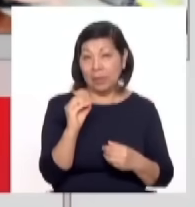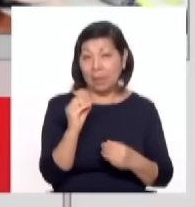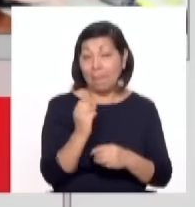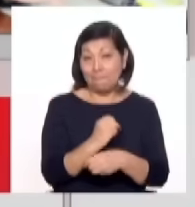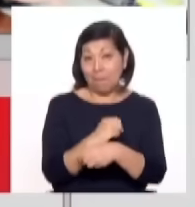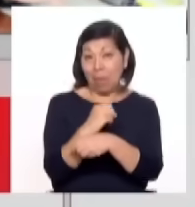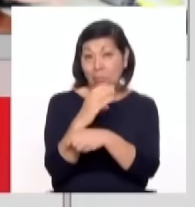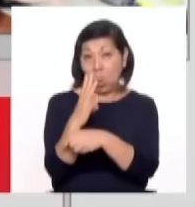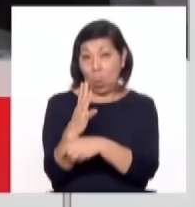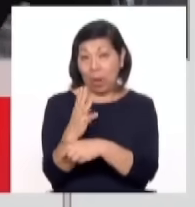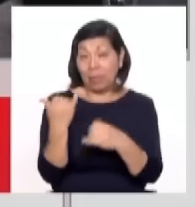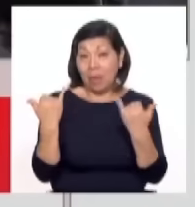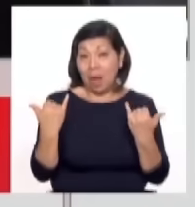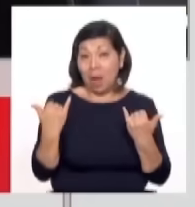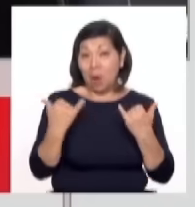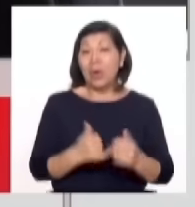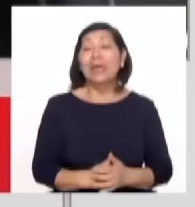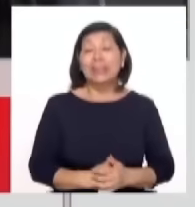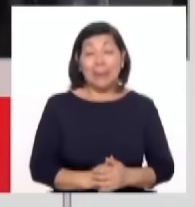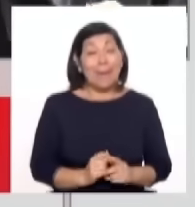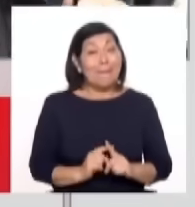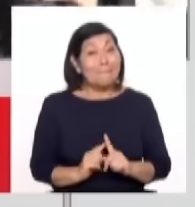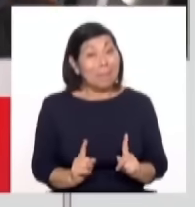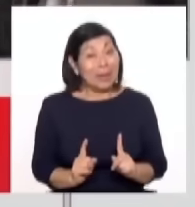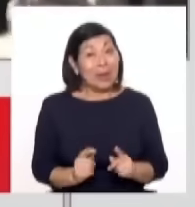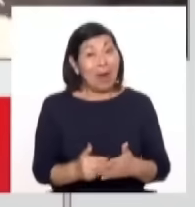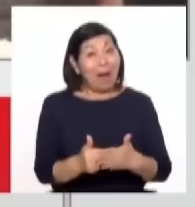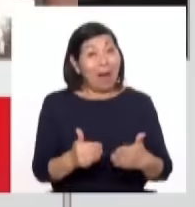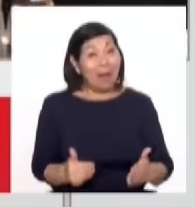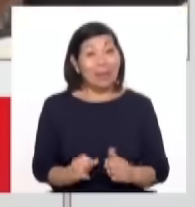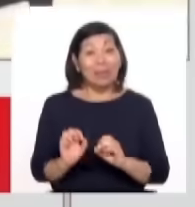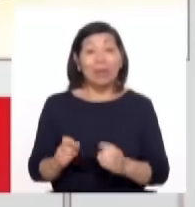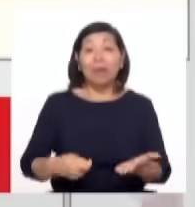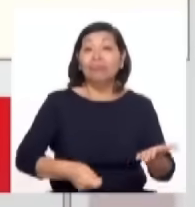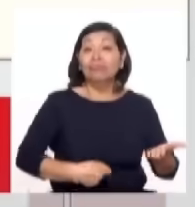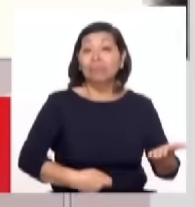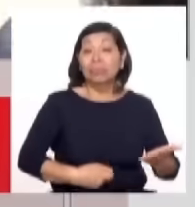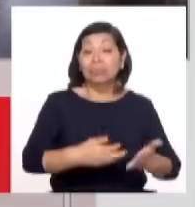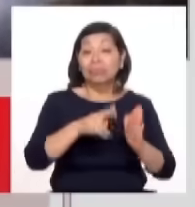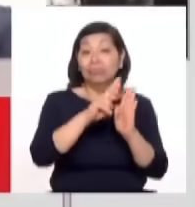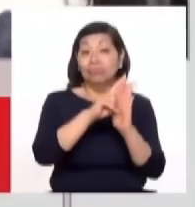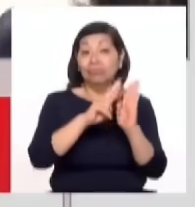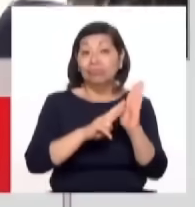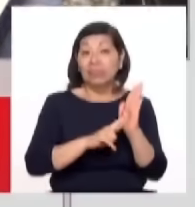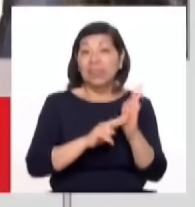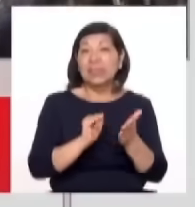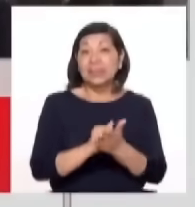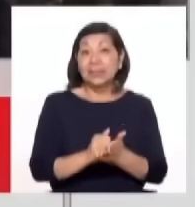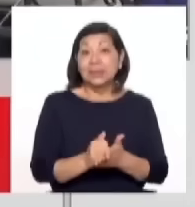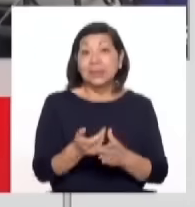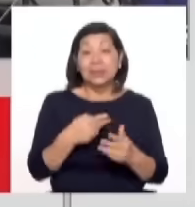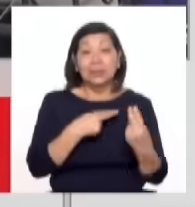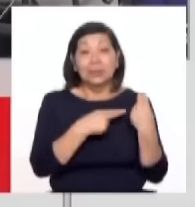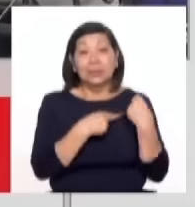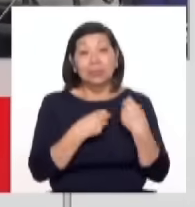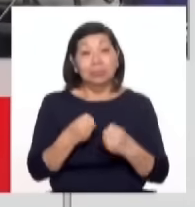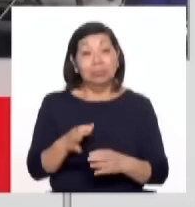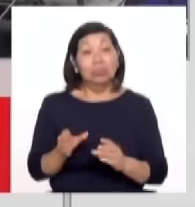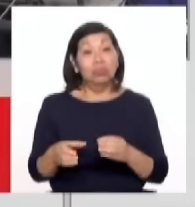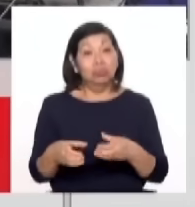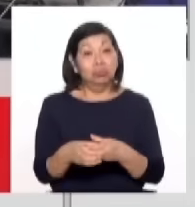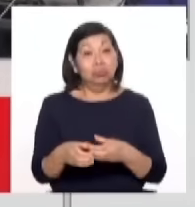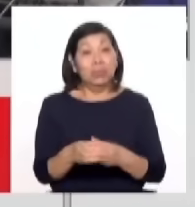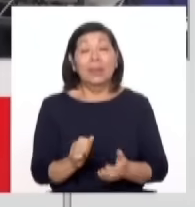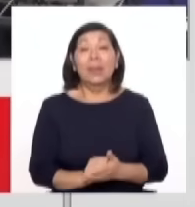la mañana de esta madrugada, pero sin antes haber dejado firmada una resolución que cesaba del cargo a la